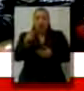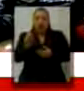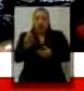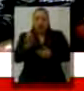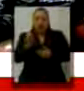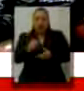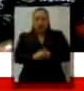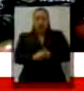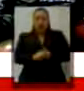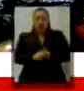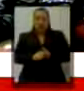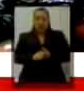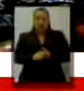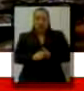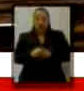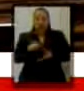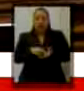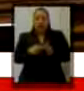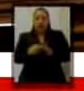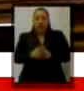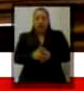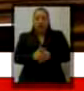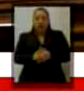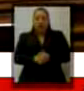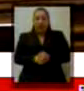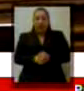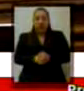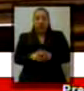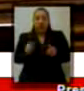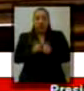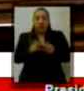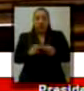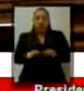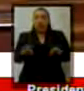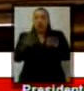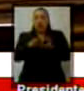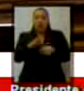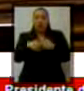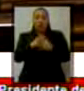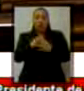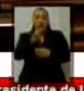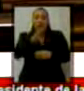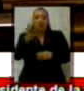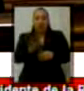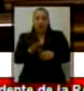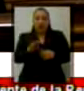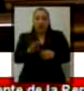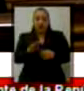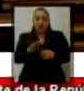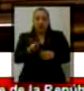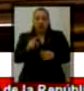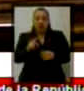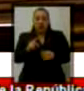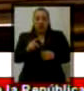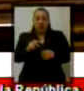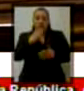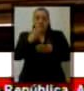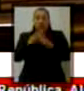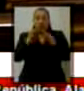una población bastante elevada y con un índice de violencia familiar alto.